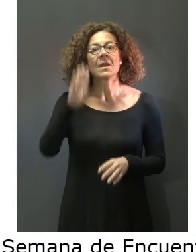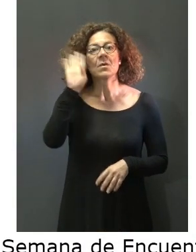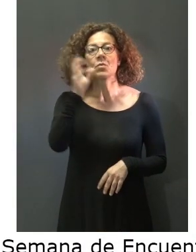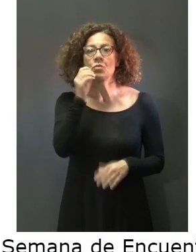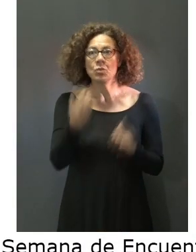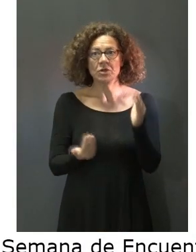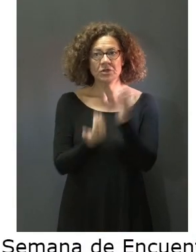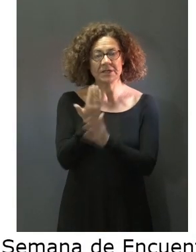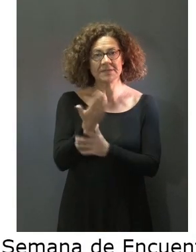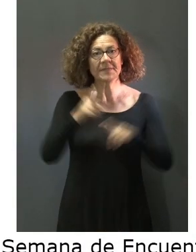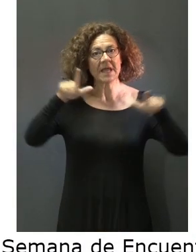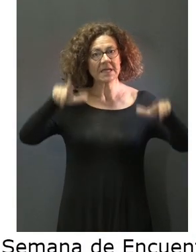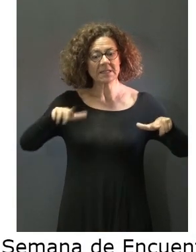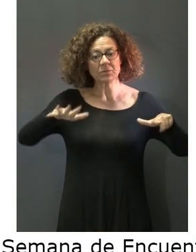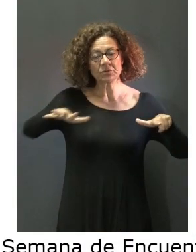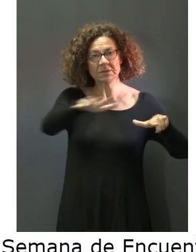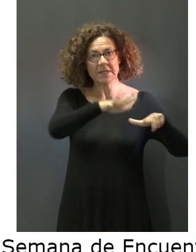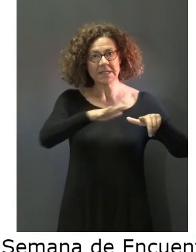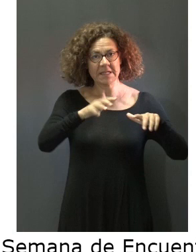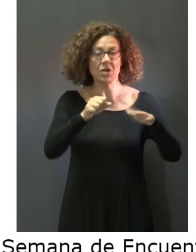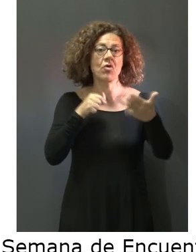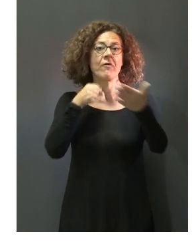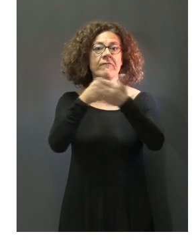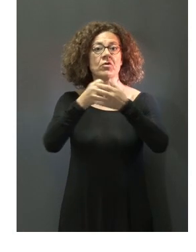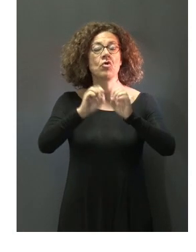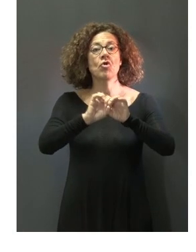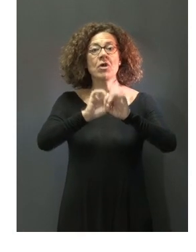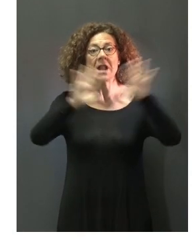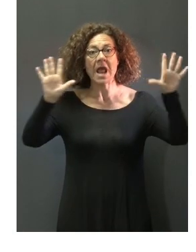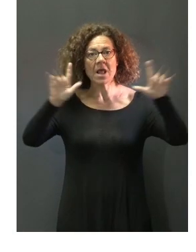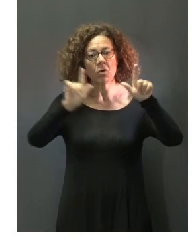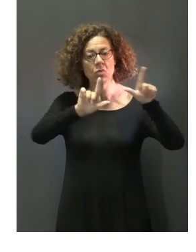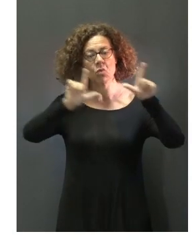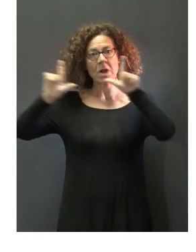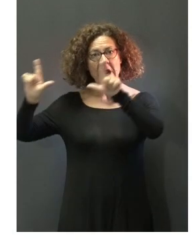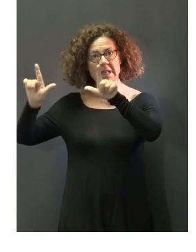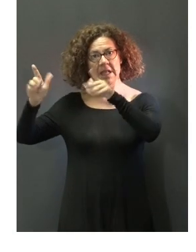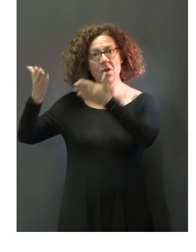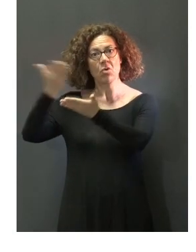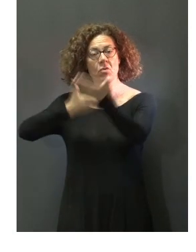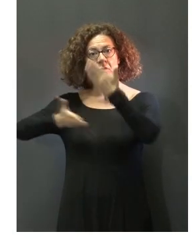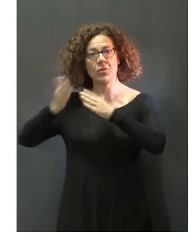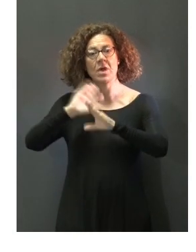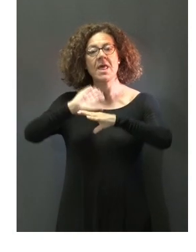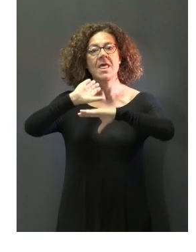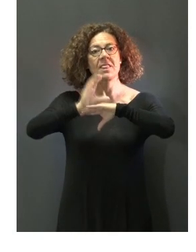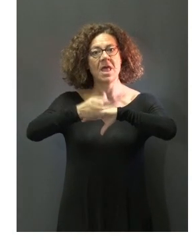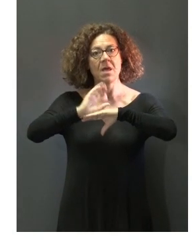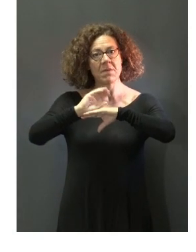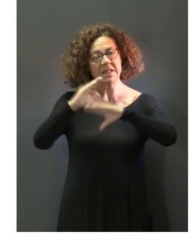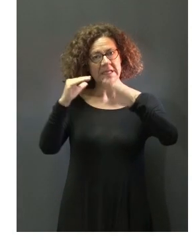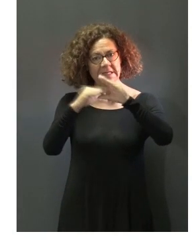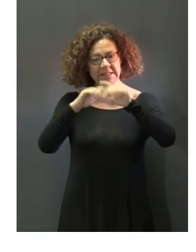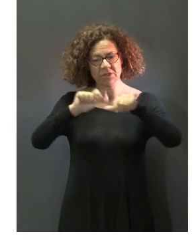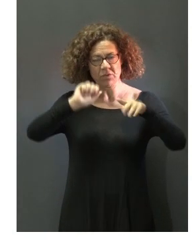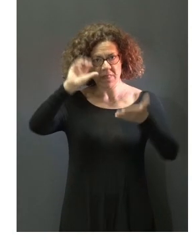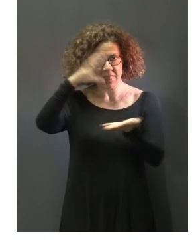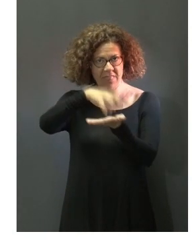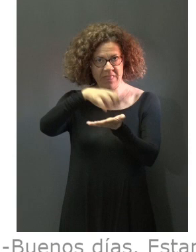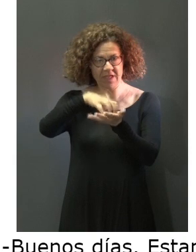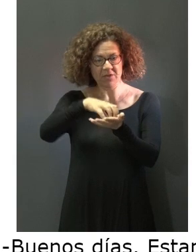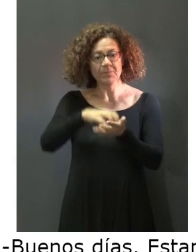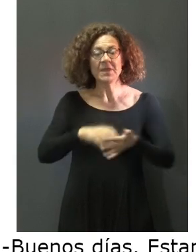Buenos días. Estamos en un escenario de fondo claro con un cartel corporativo CEAPAT Imserso en el centro. De